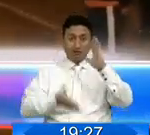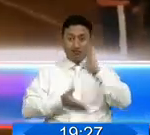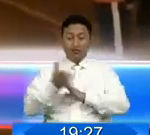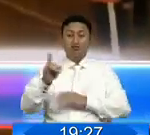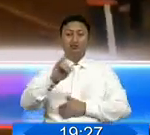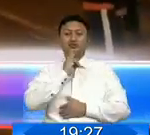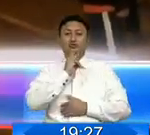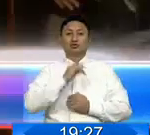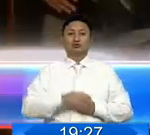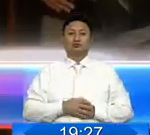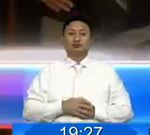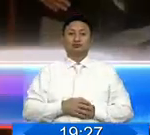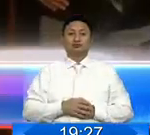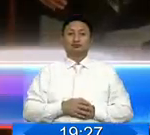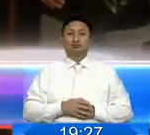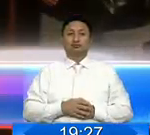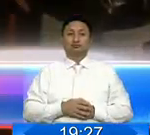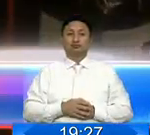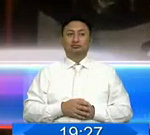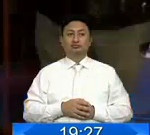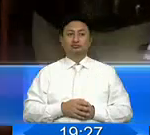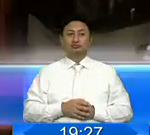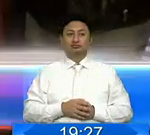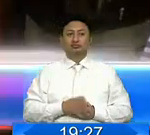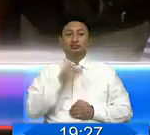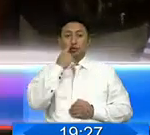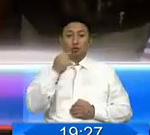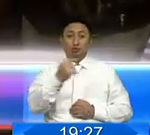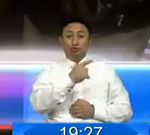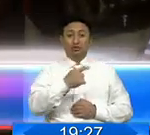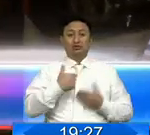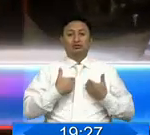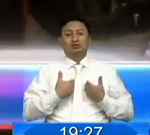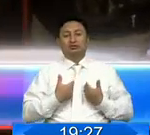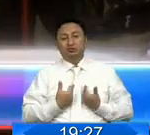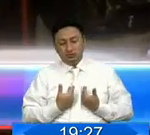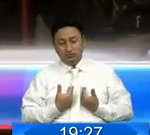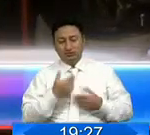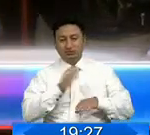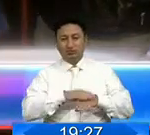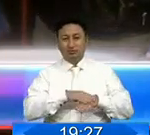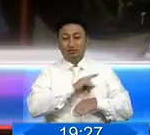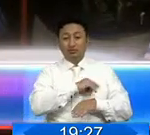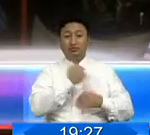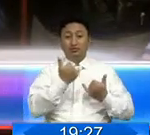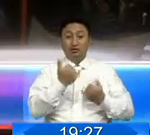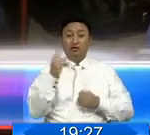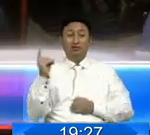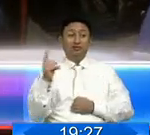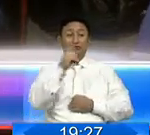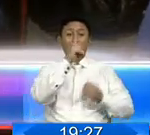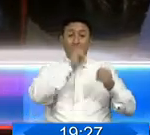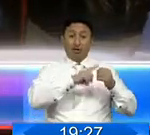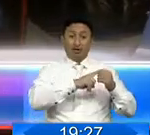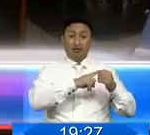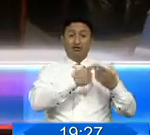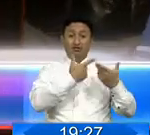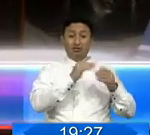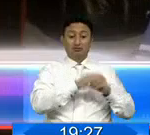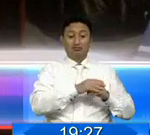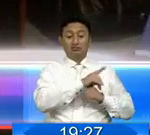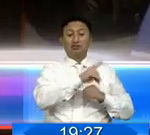Estados Unidos. Creo que el tipo estaba cansado porque me dijo que había hecho un viaje a Quito, de ahí hizo otro